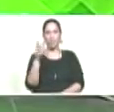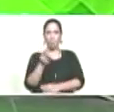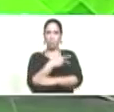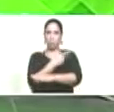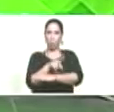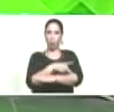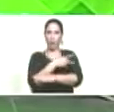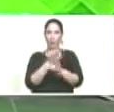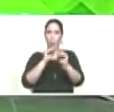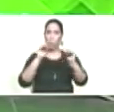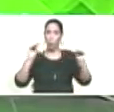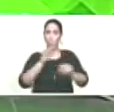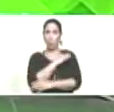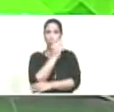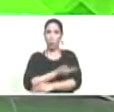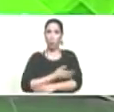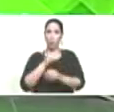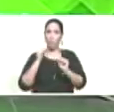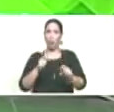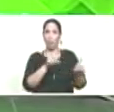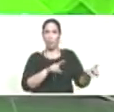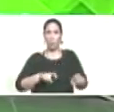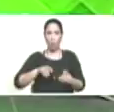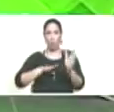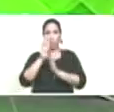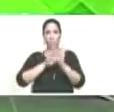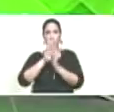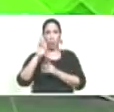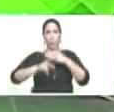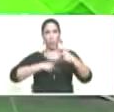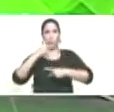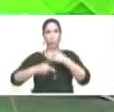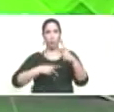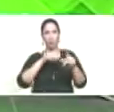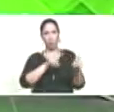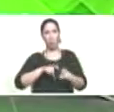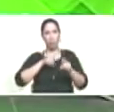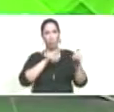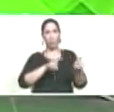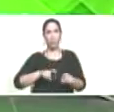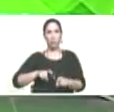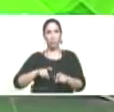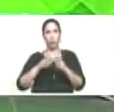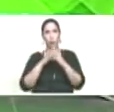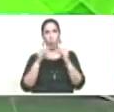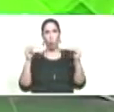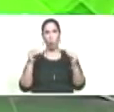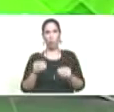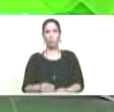todas las fuerzas productivas del campo, todas las fuerzas campesinas, todas.